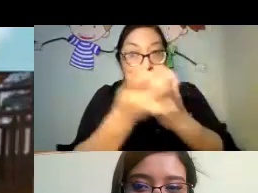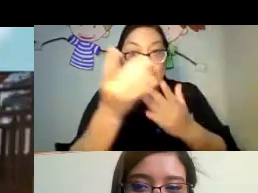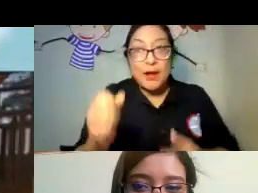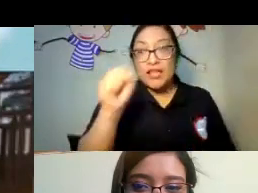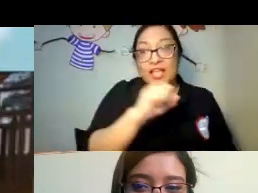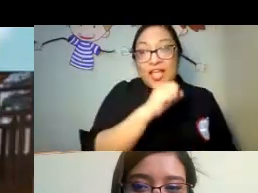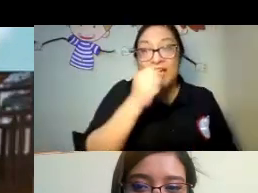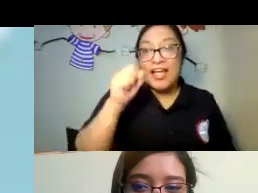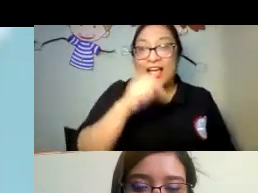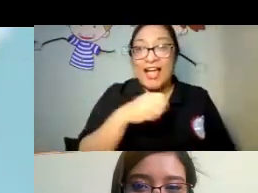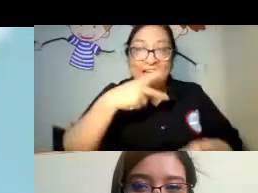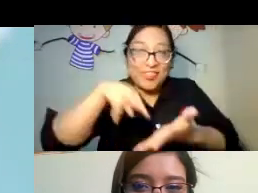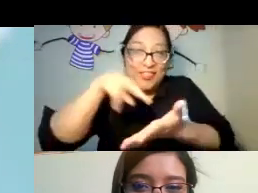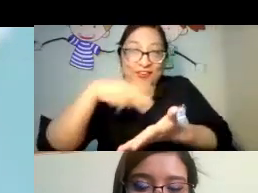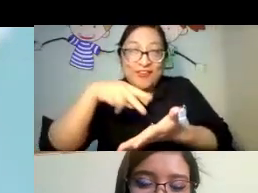dibujo y música.